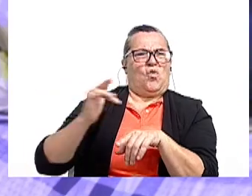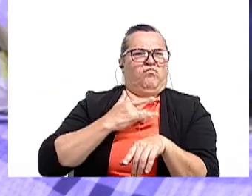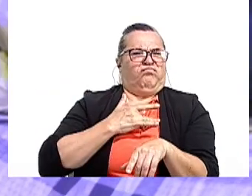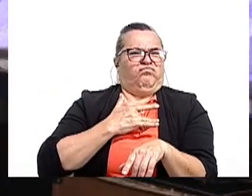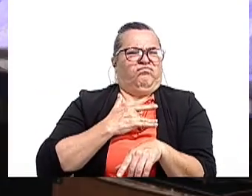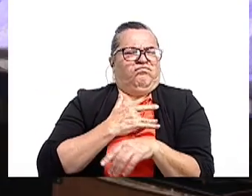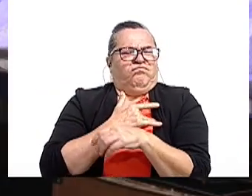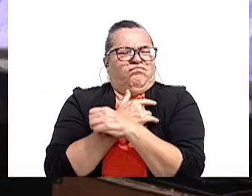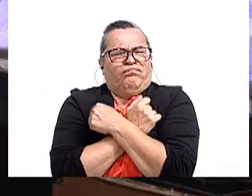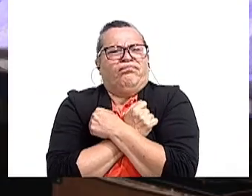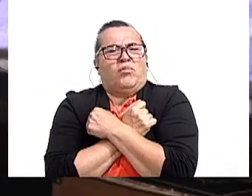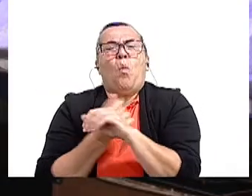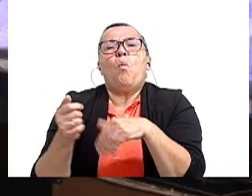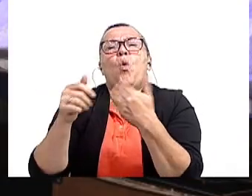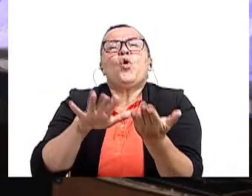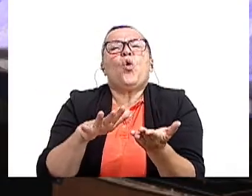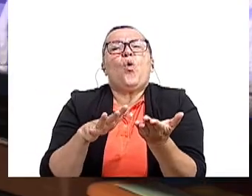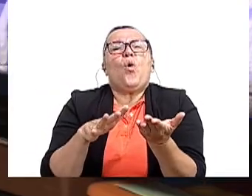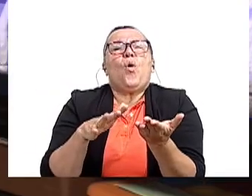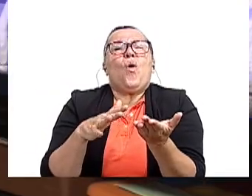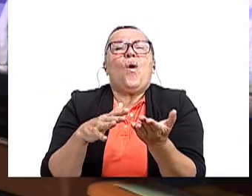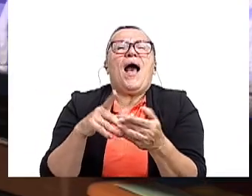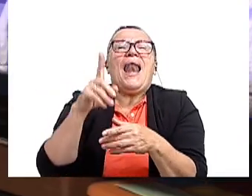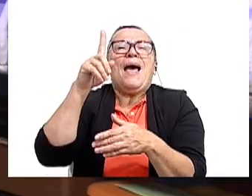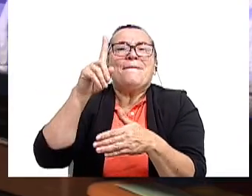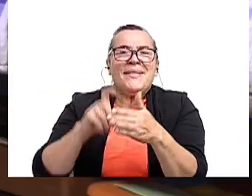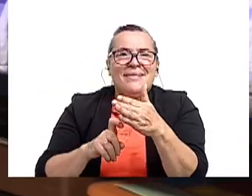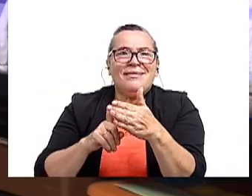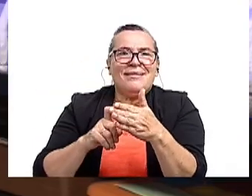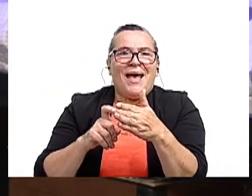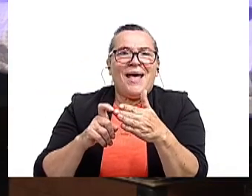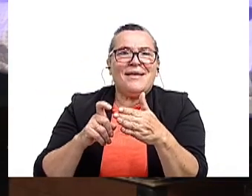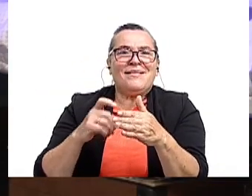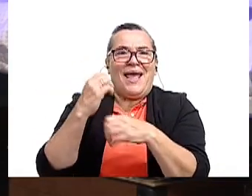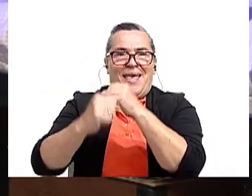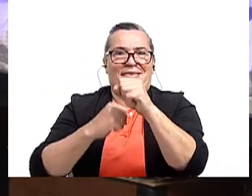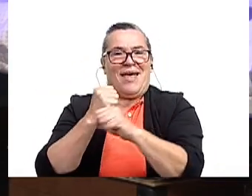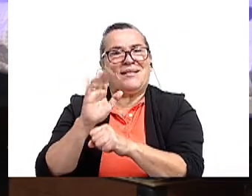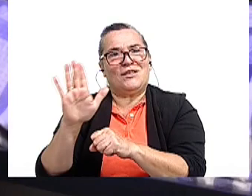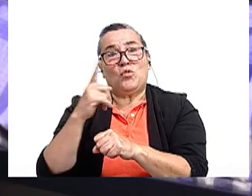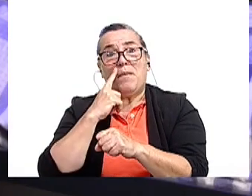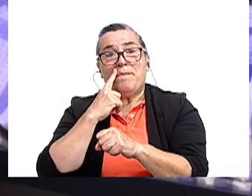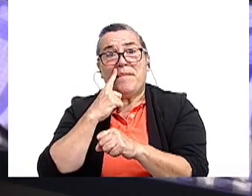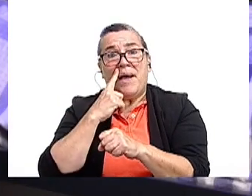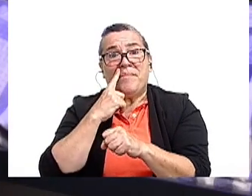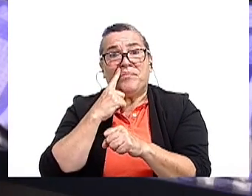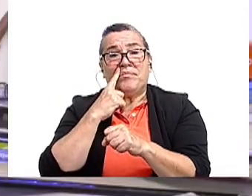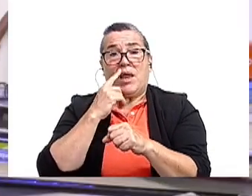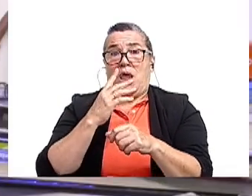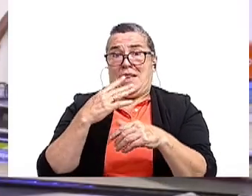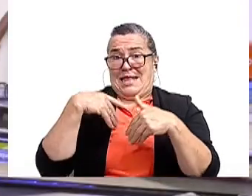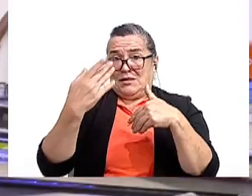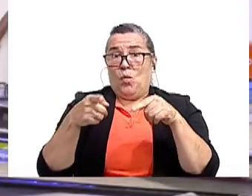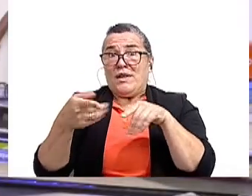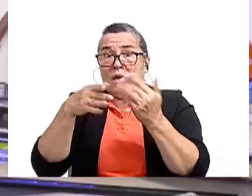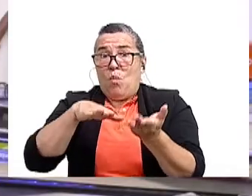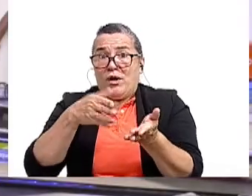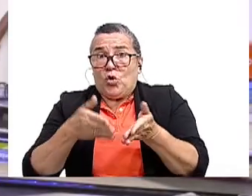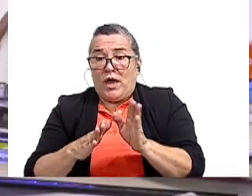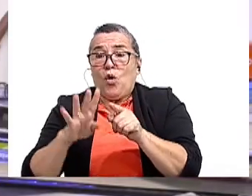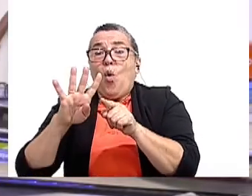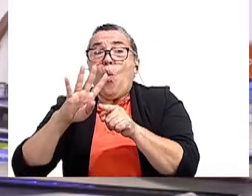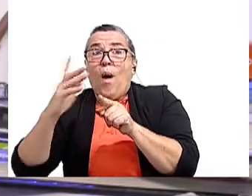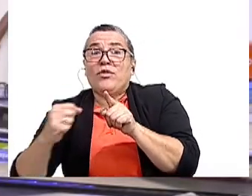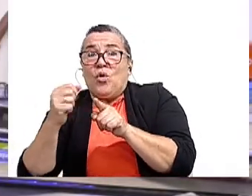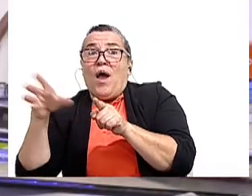apasionadamente amado, murió apenas llegaba a la mitad de la existencia de su padre. 4 años más vivió Diofanto, engañando su pena